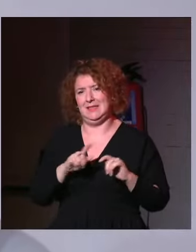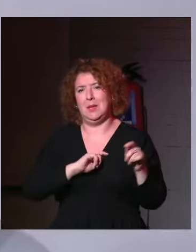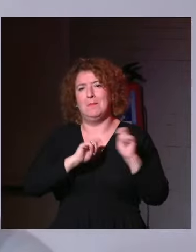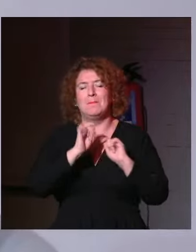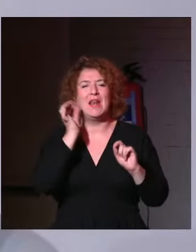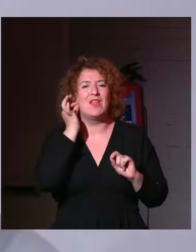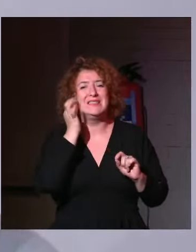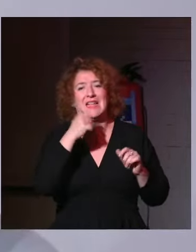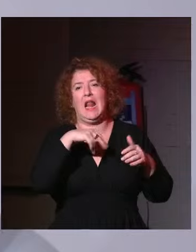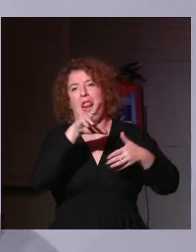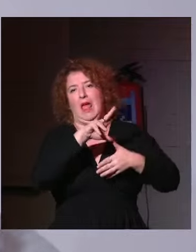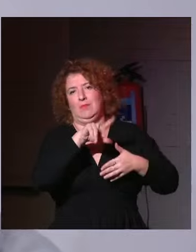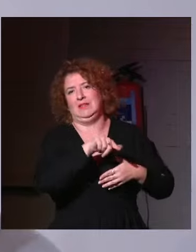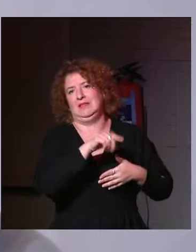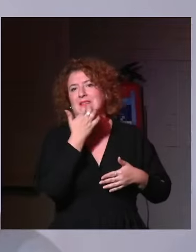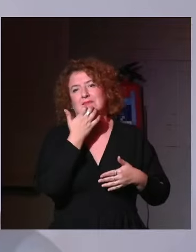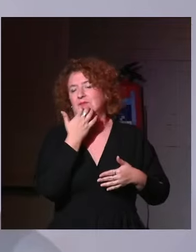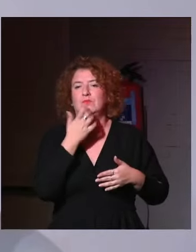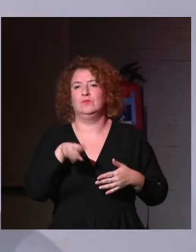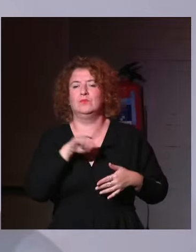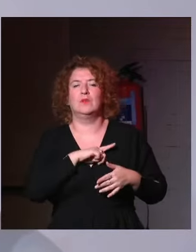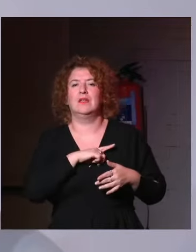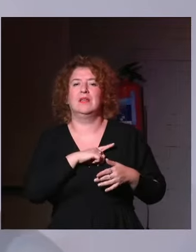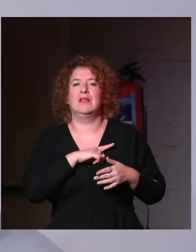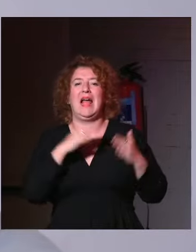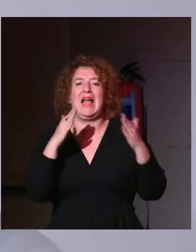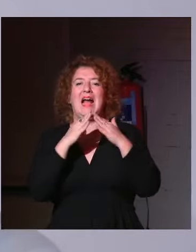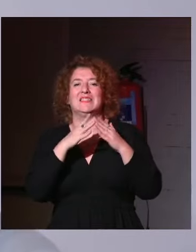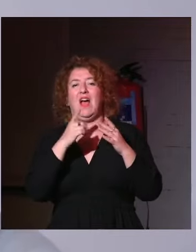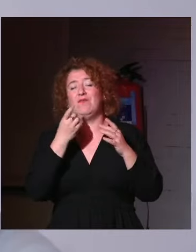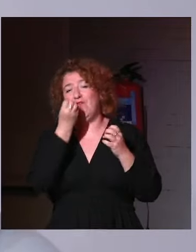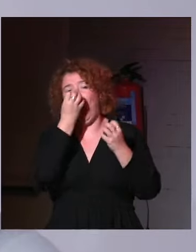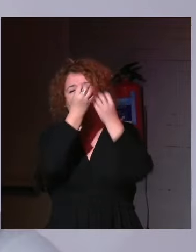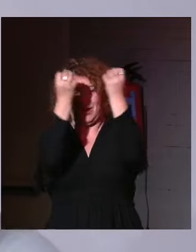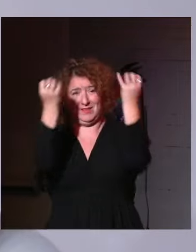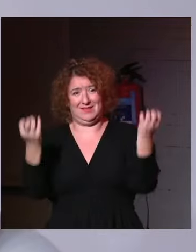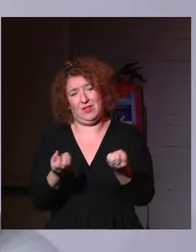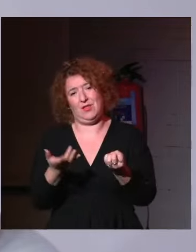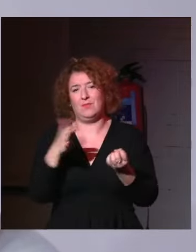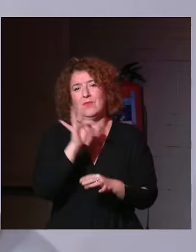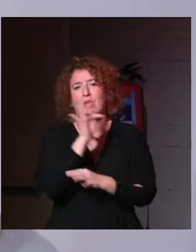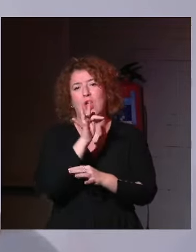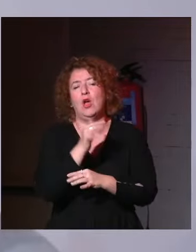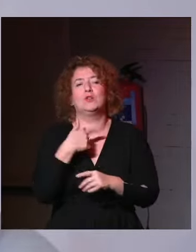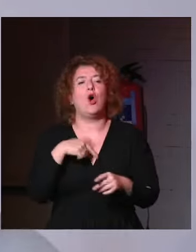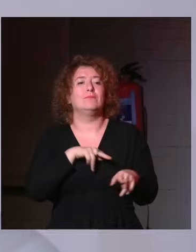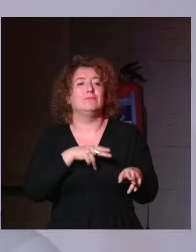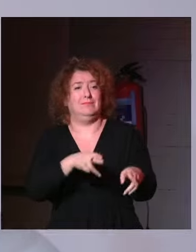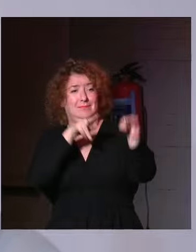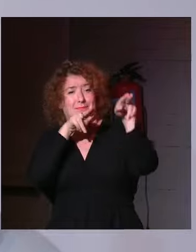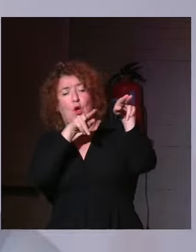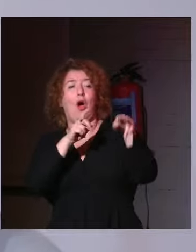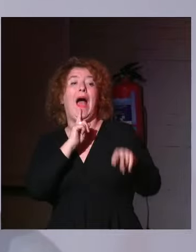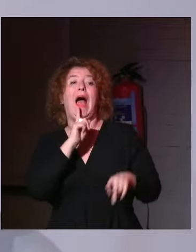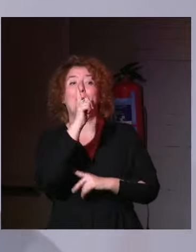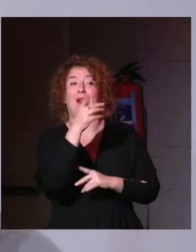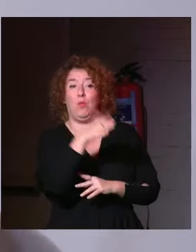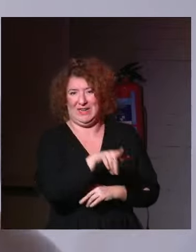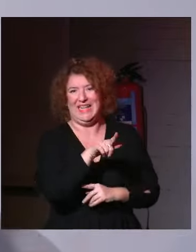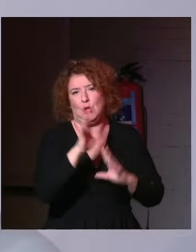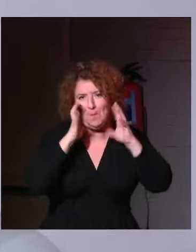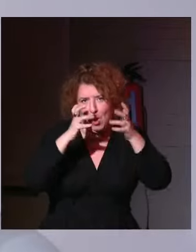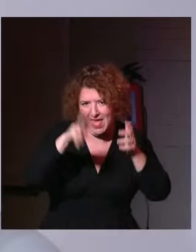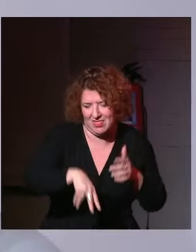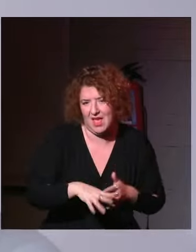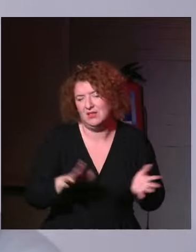especialmente latinoamérica es que te manden una corona funeraria a la casa te amenacen de muerte te encañonan con un arma y eso es la violencia de verdad que